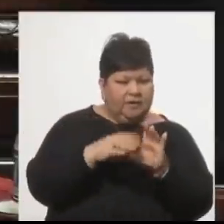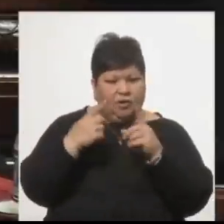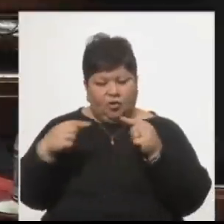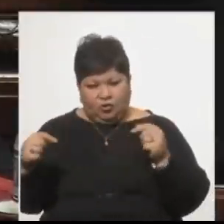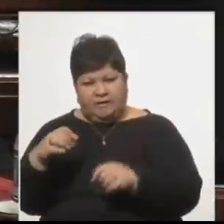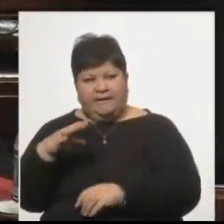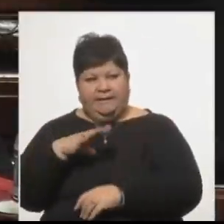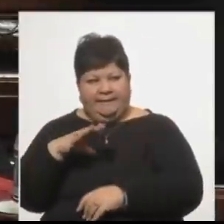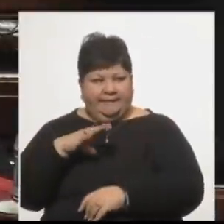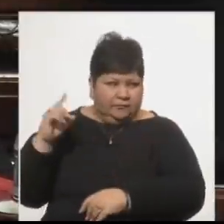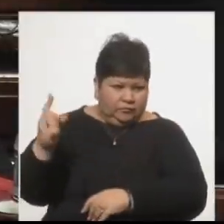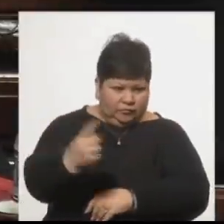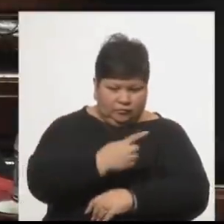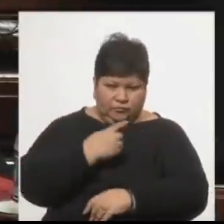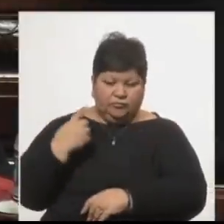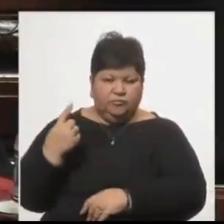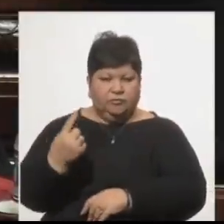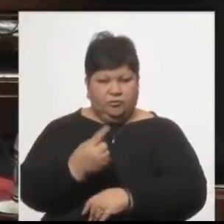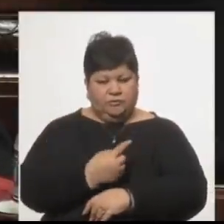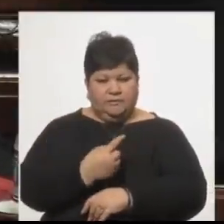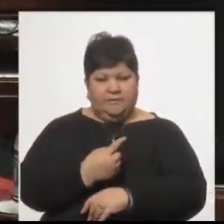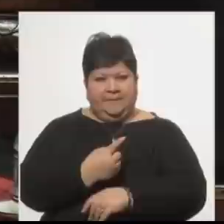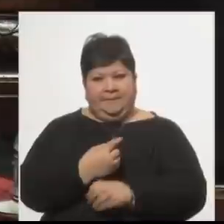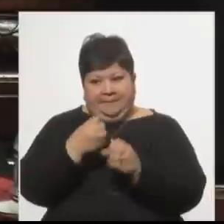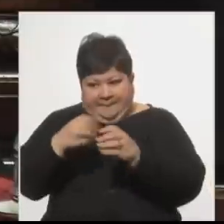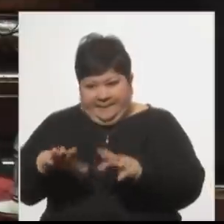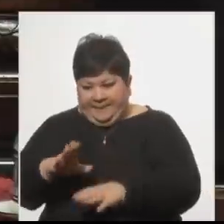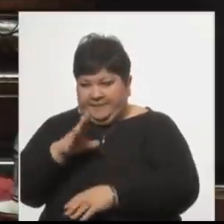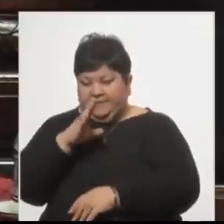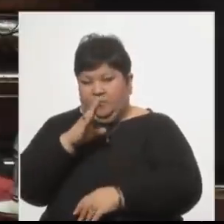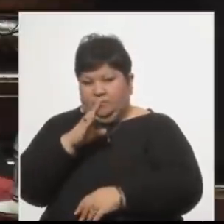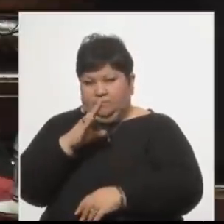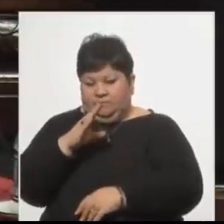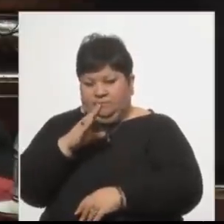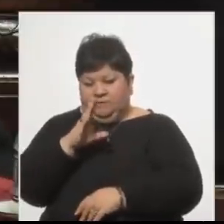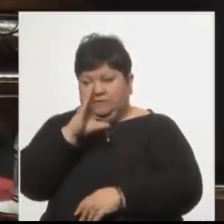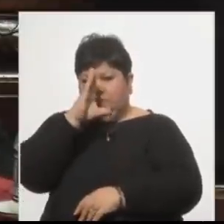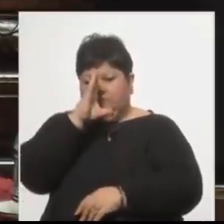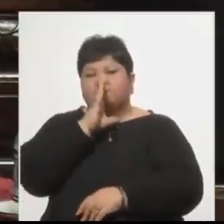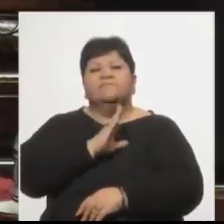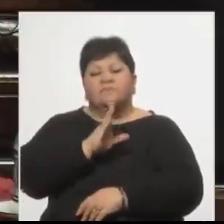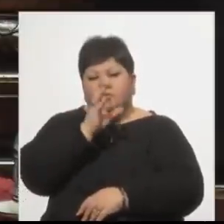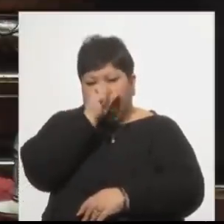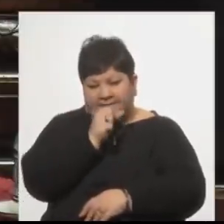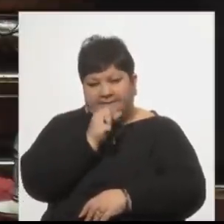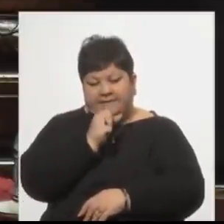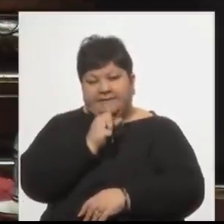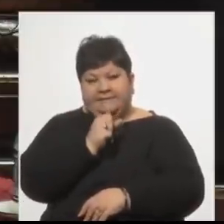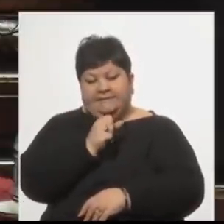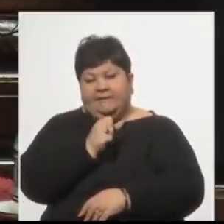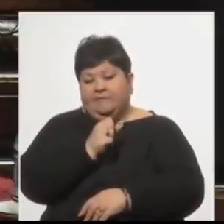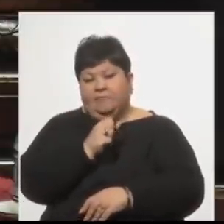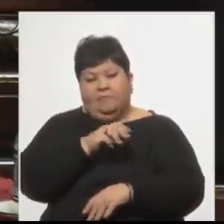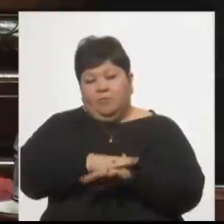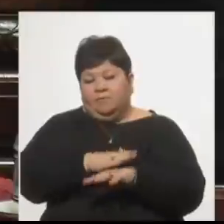tenido todos, esa pérdida de la tolerancia fue la que un día nos llevó a las tantas cosas que vivimos y que